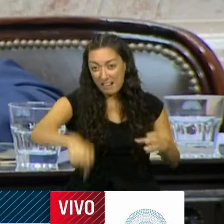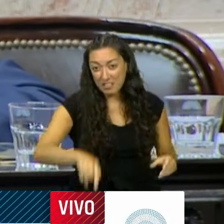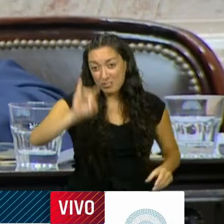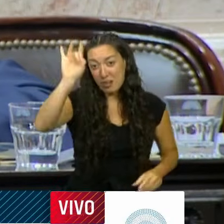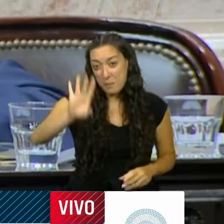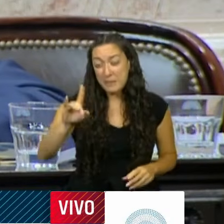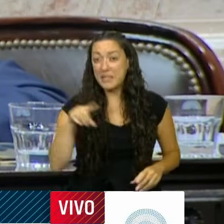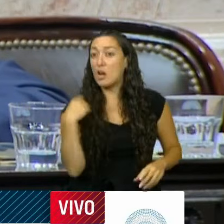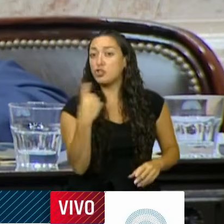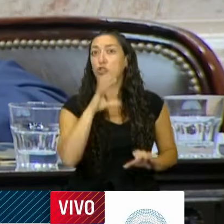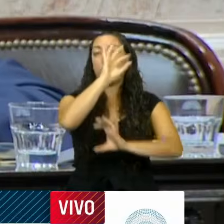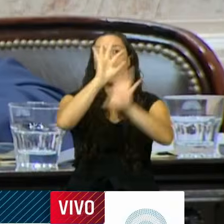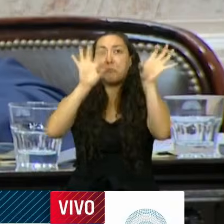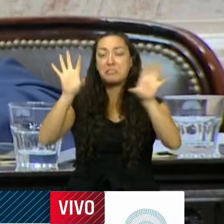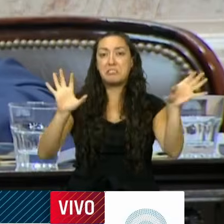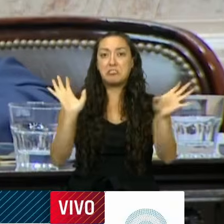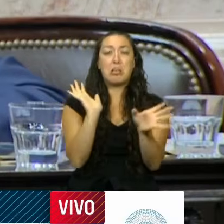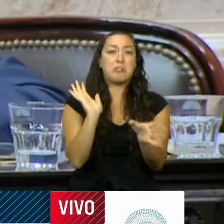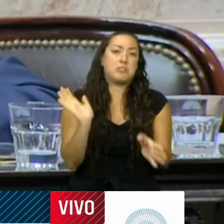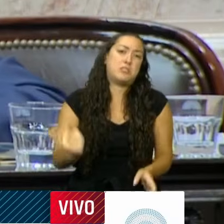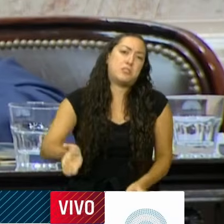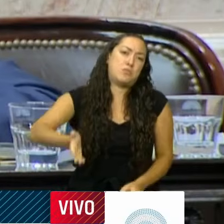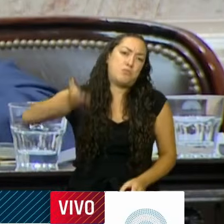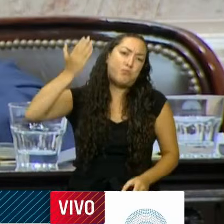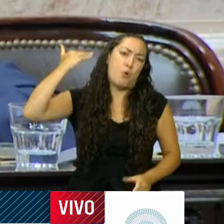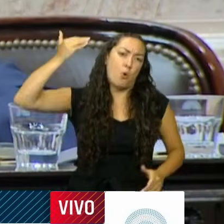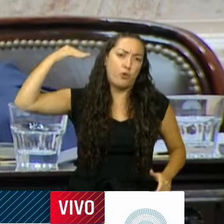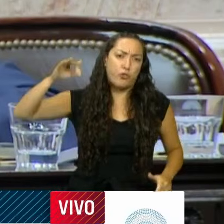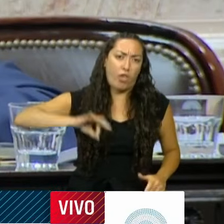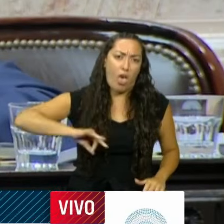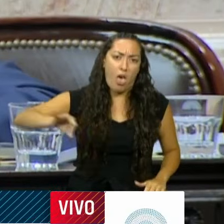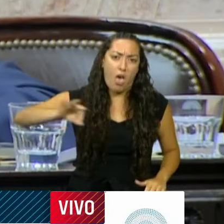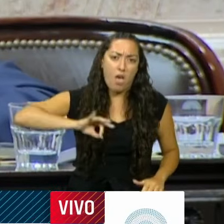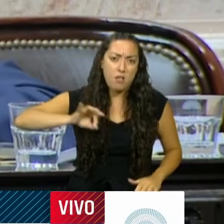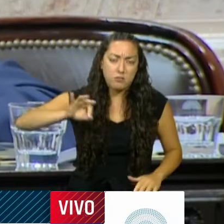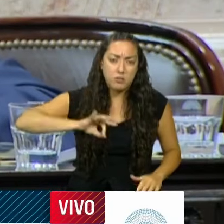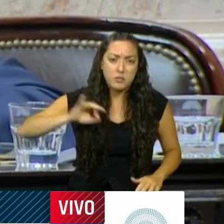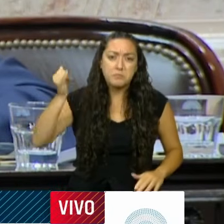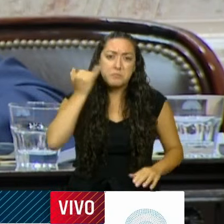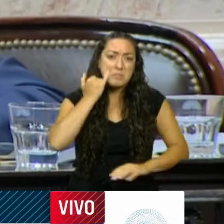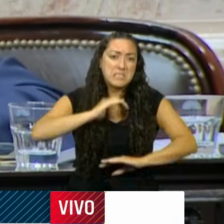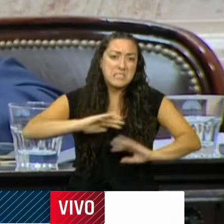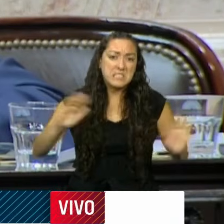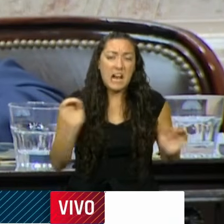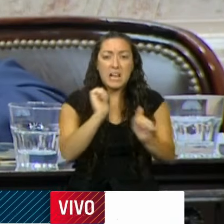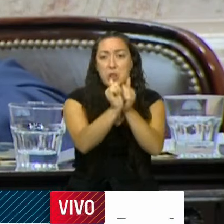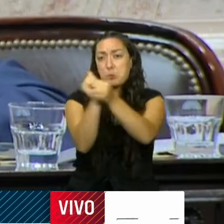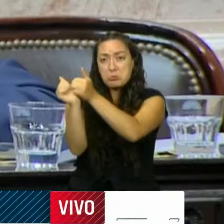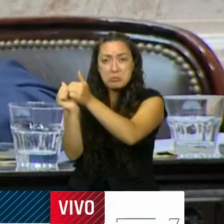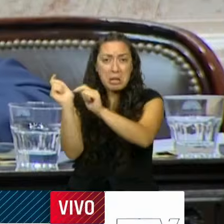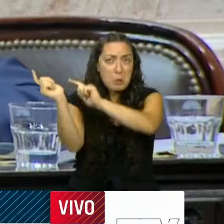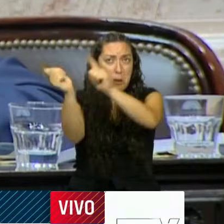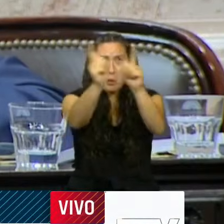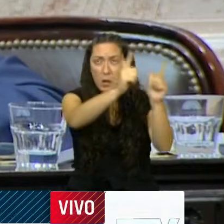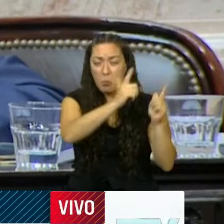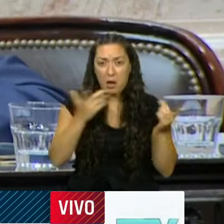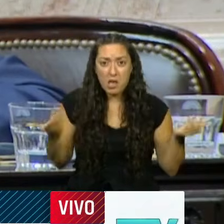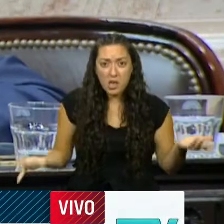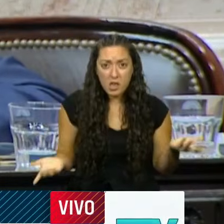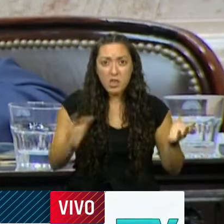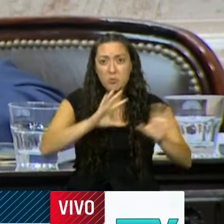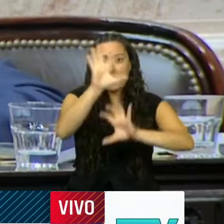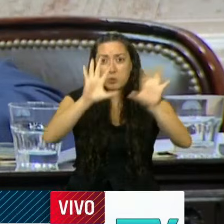nos dejaron, ya hace muchas décadas, nos dejaron sin industrias, nos dejaron